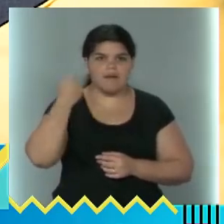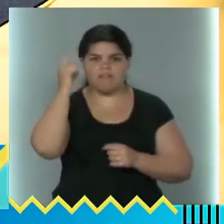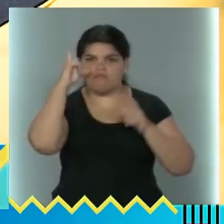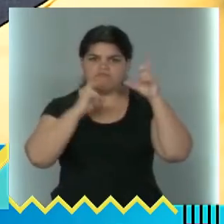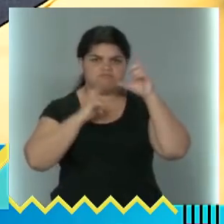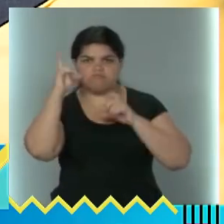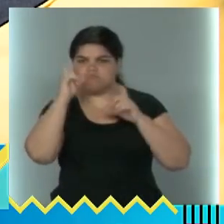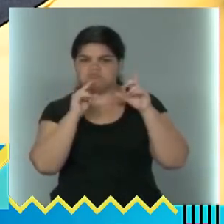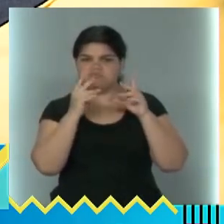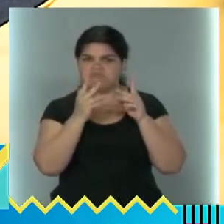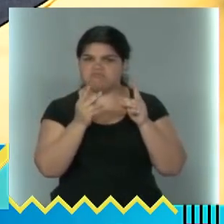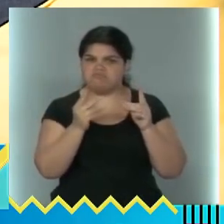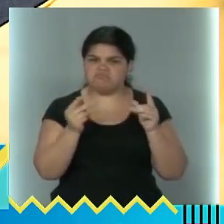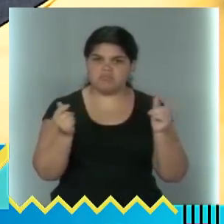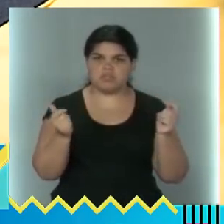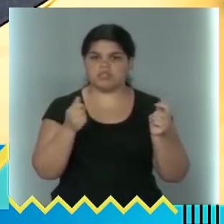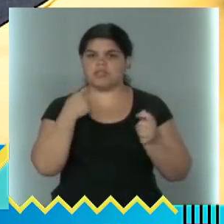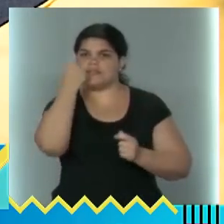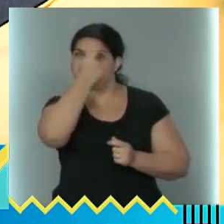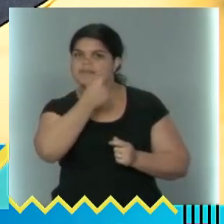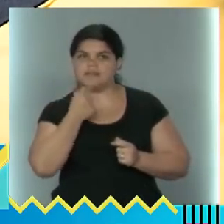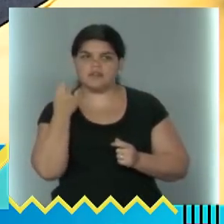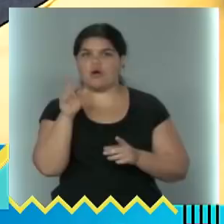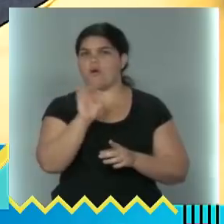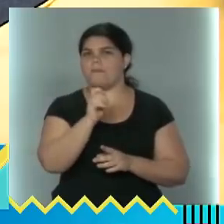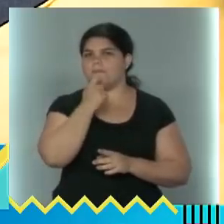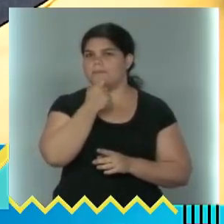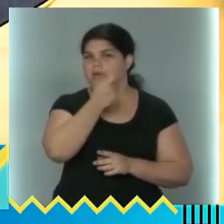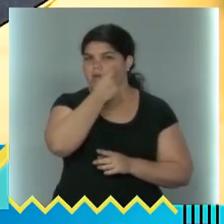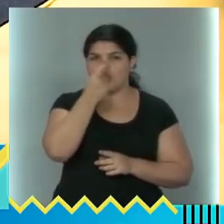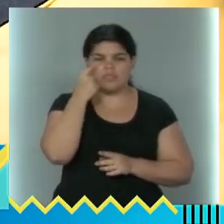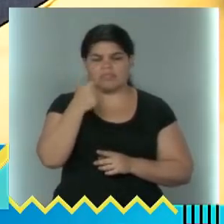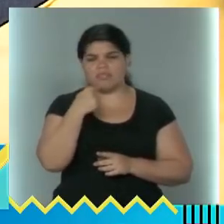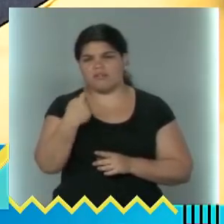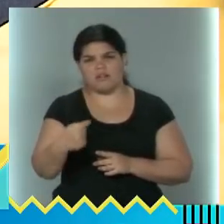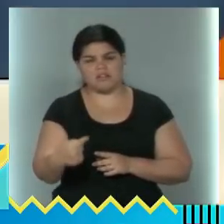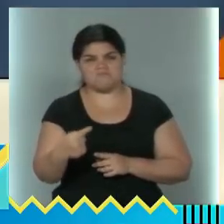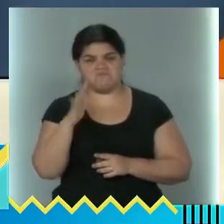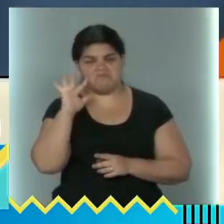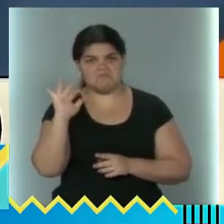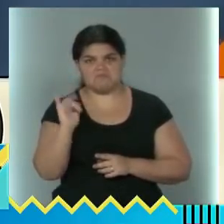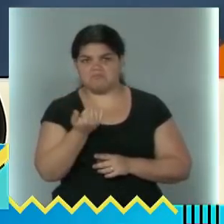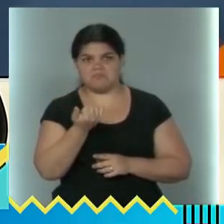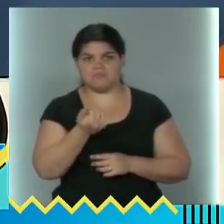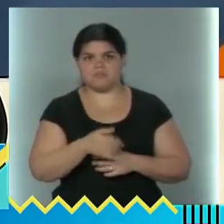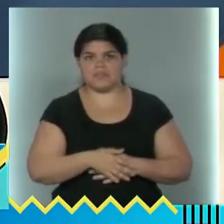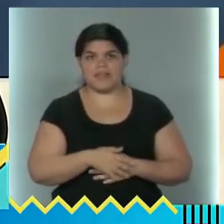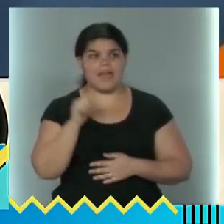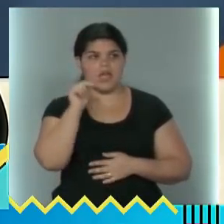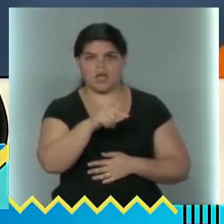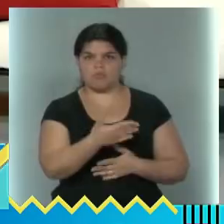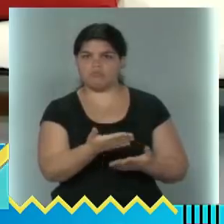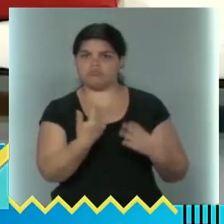gestos, la expresión facial o sus ojitos de tristeza. Es decir, que pasó mucho tiempo que él pudo